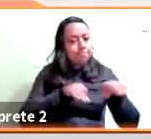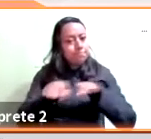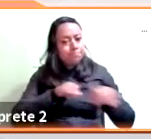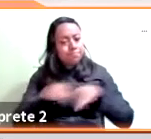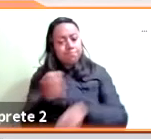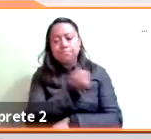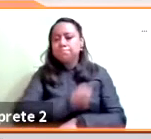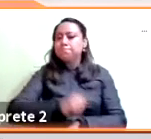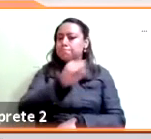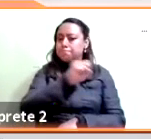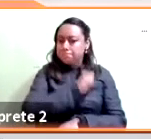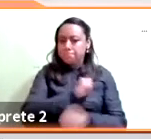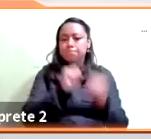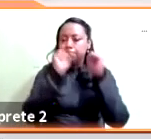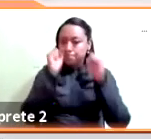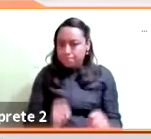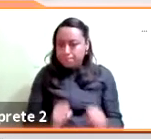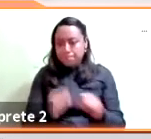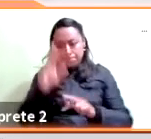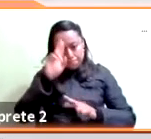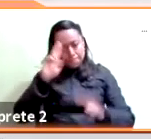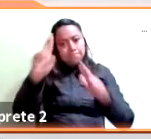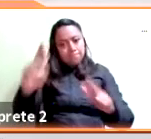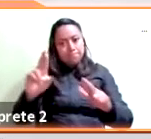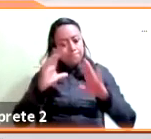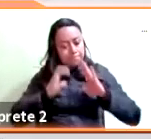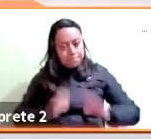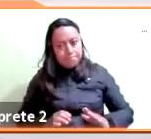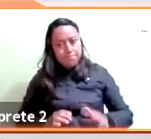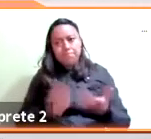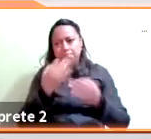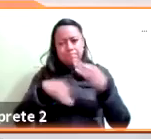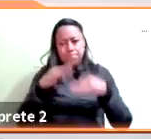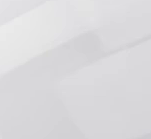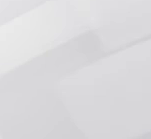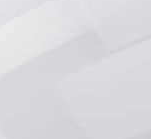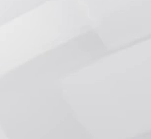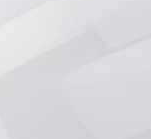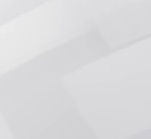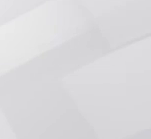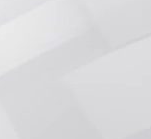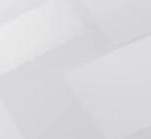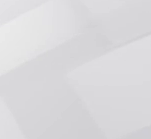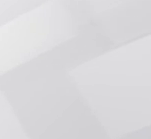la integridad y la dignidad de las mujeres y hombres que laboran en este órgano legislativo.